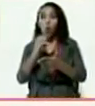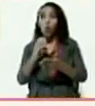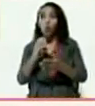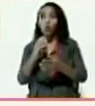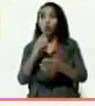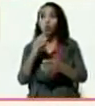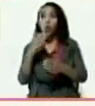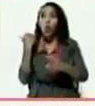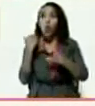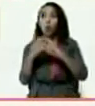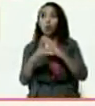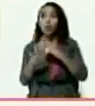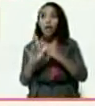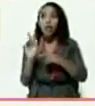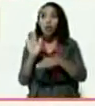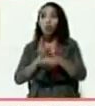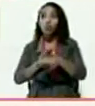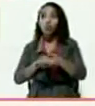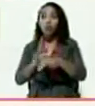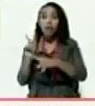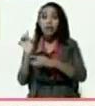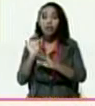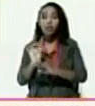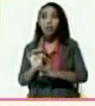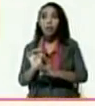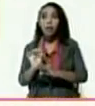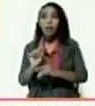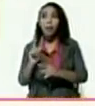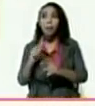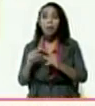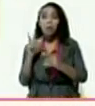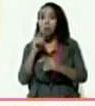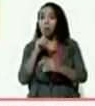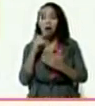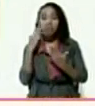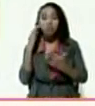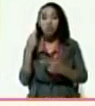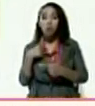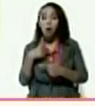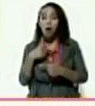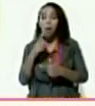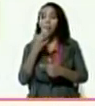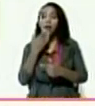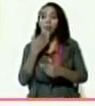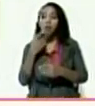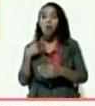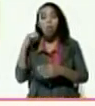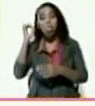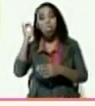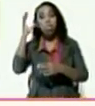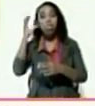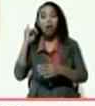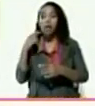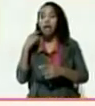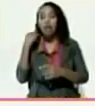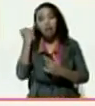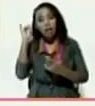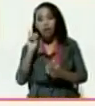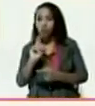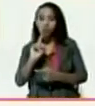Sí, en ese sentido, pero no tengo detalles. Sería irresponsable emitir juicios en este sentido.